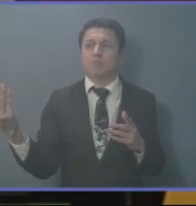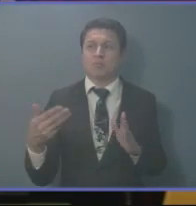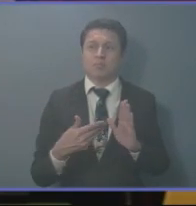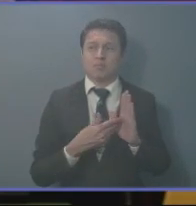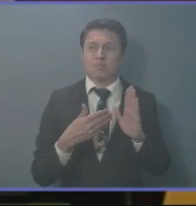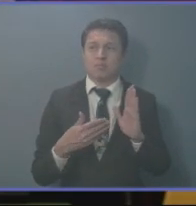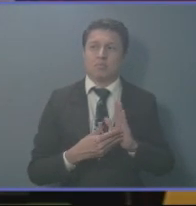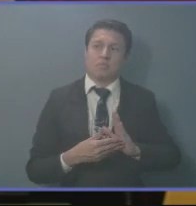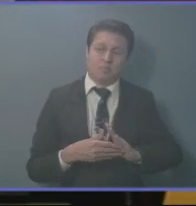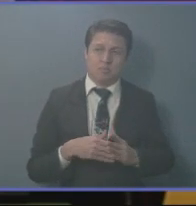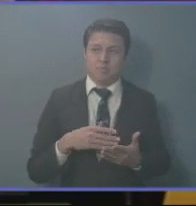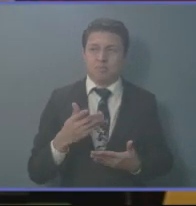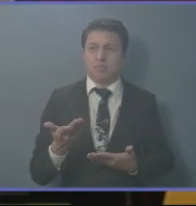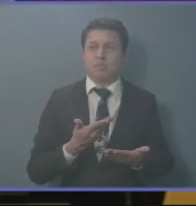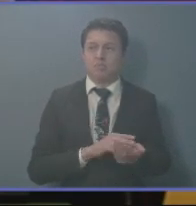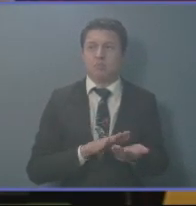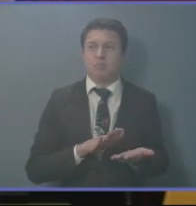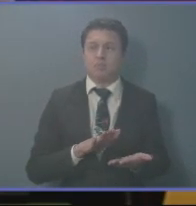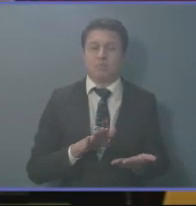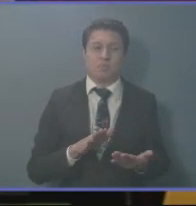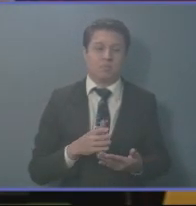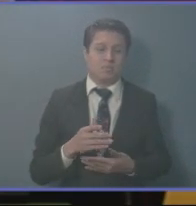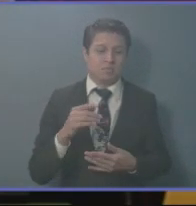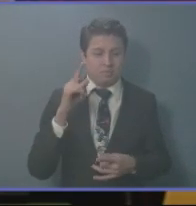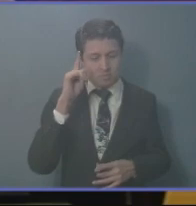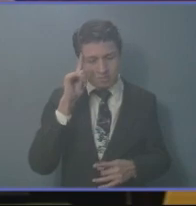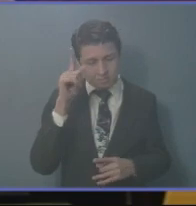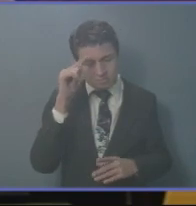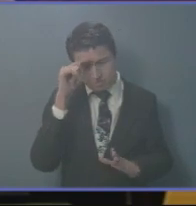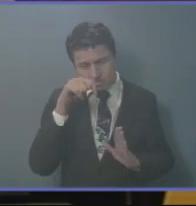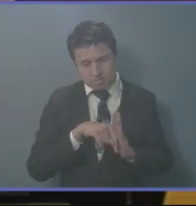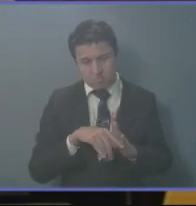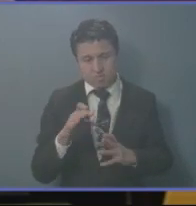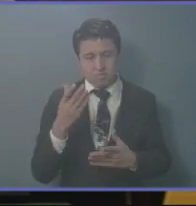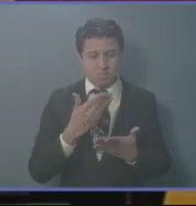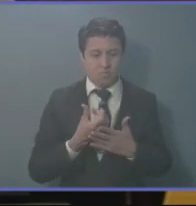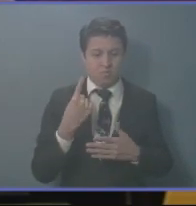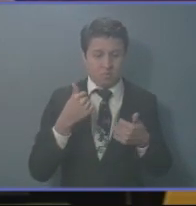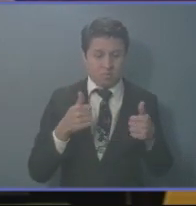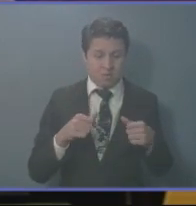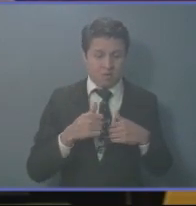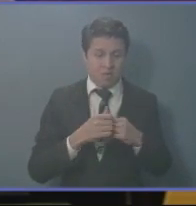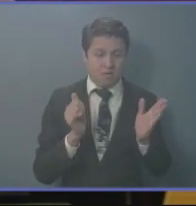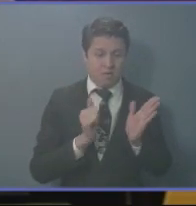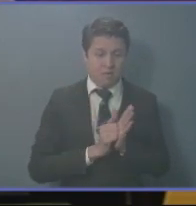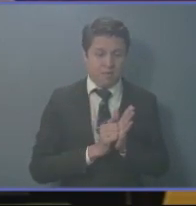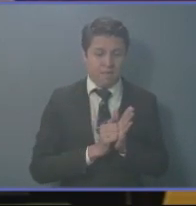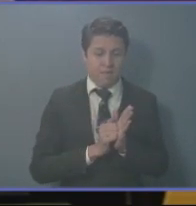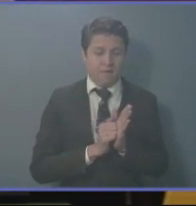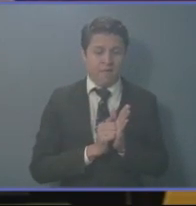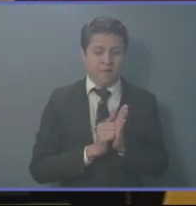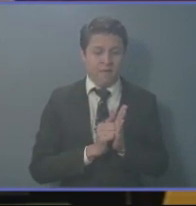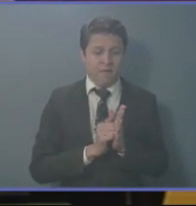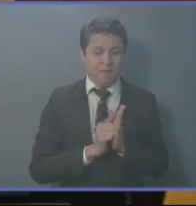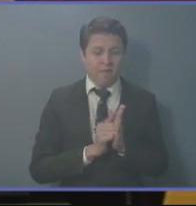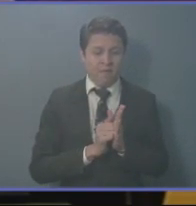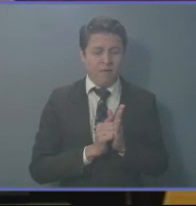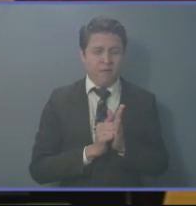el espíritu de la propuesta que en su momento hizo el FMLN y que fue aprobada por esta Asamblea Legislativa.